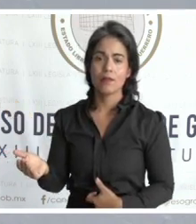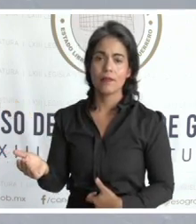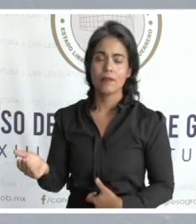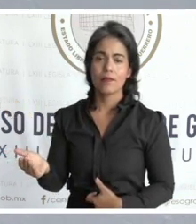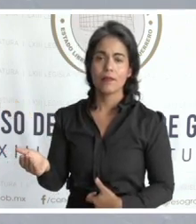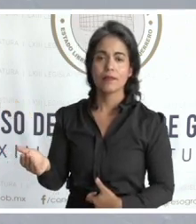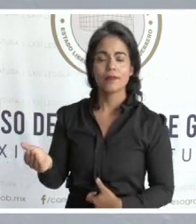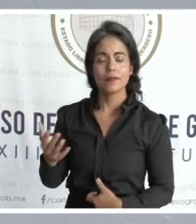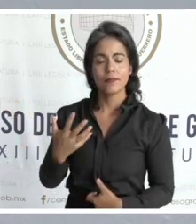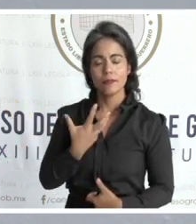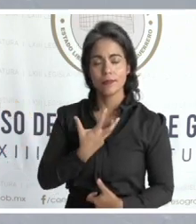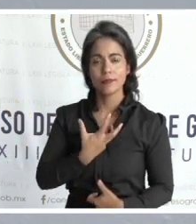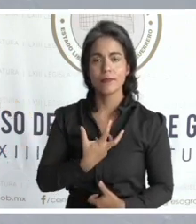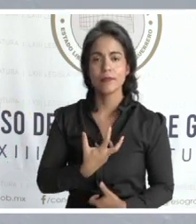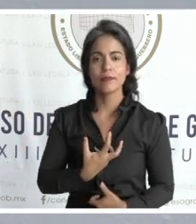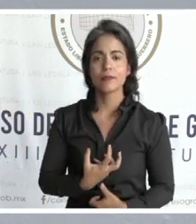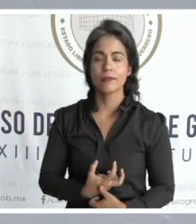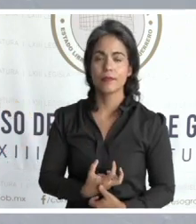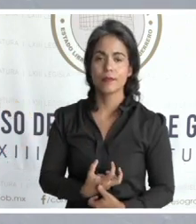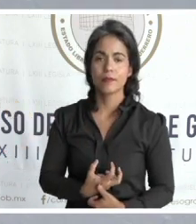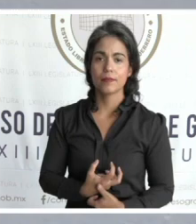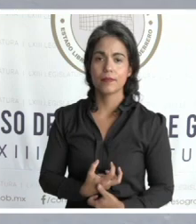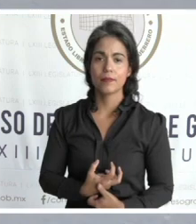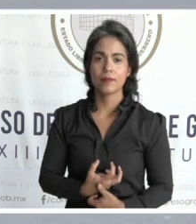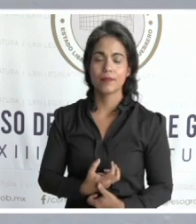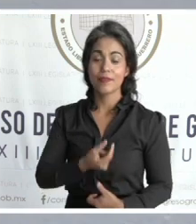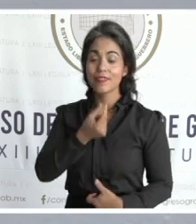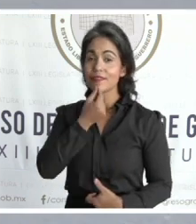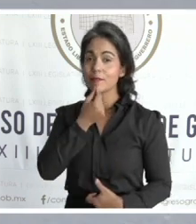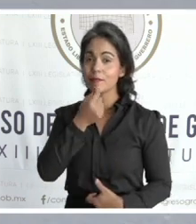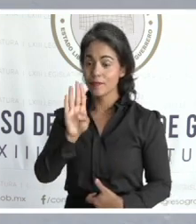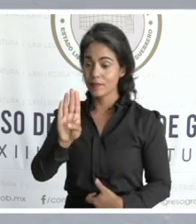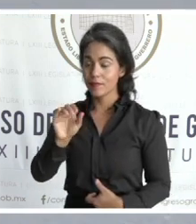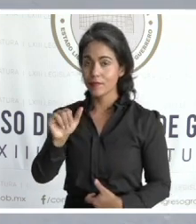Fue un niño que acudía al catecismo